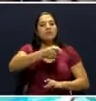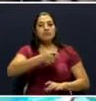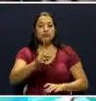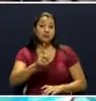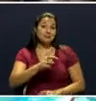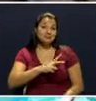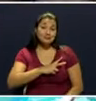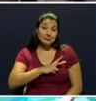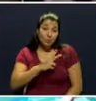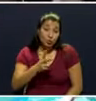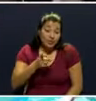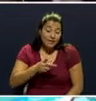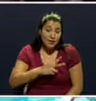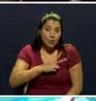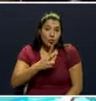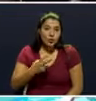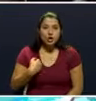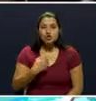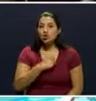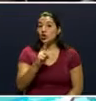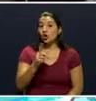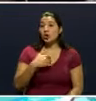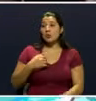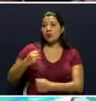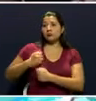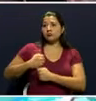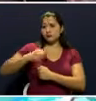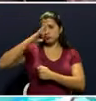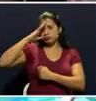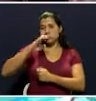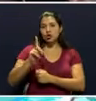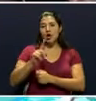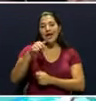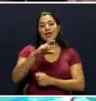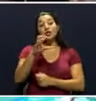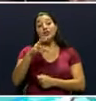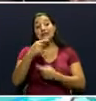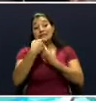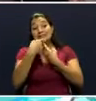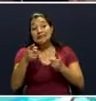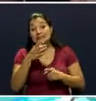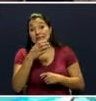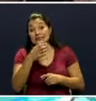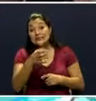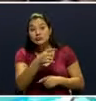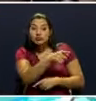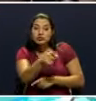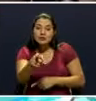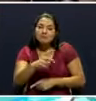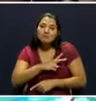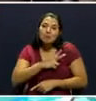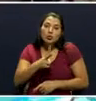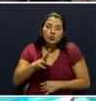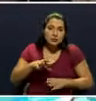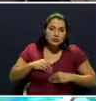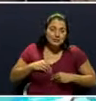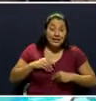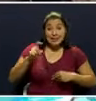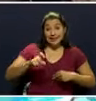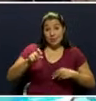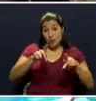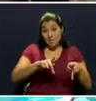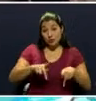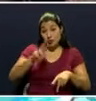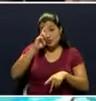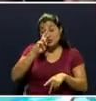tenemos un ejército como en otros países, nosotros ponemos medidas voluntarias, pero aquí necesitamos que las personas sean las que acaten